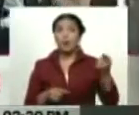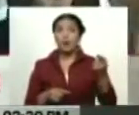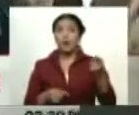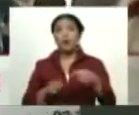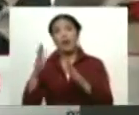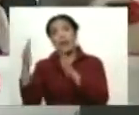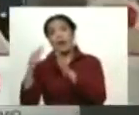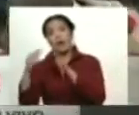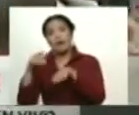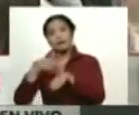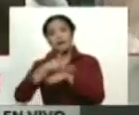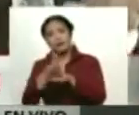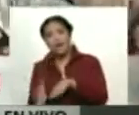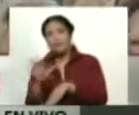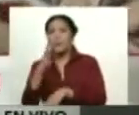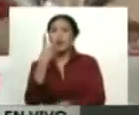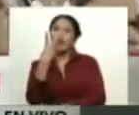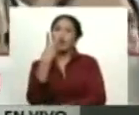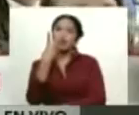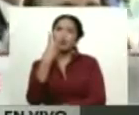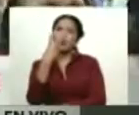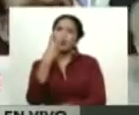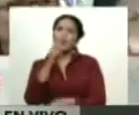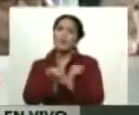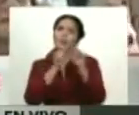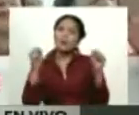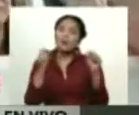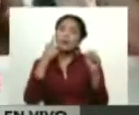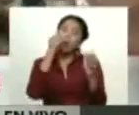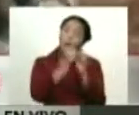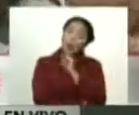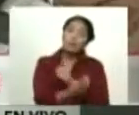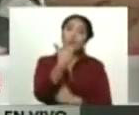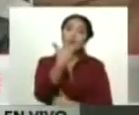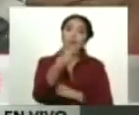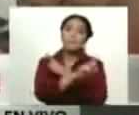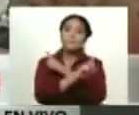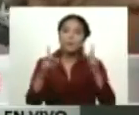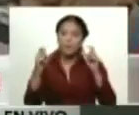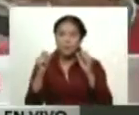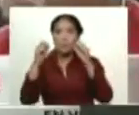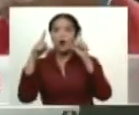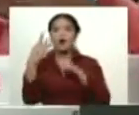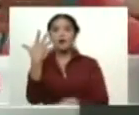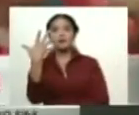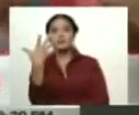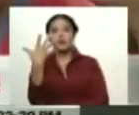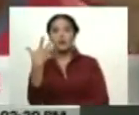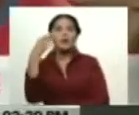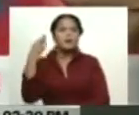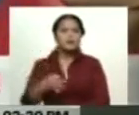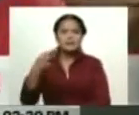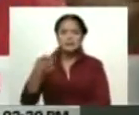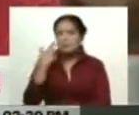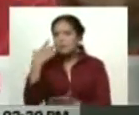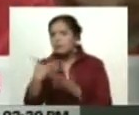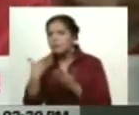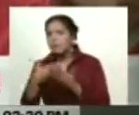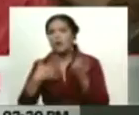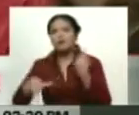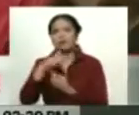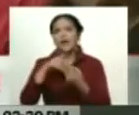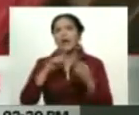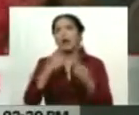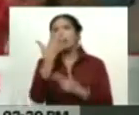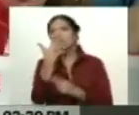casa, como a las 2 de la mañana, nos acostamos como a las 3, pero nos levantamos a las 5, y hemos estado chequeando todos los acontecimientos a las